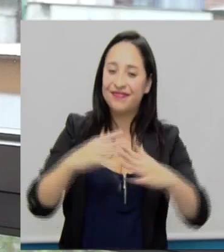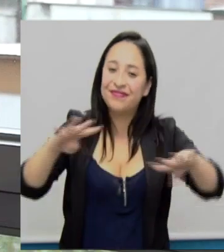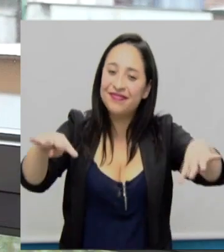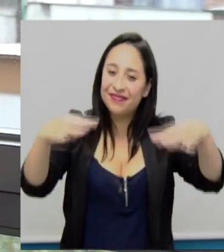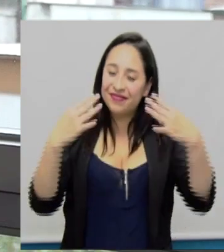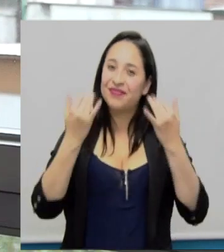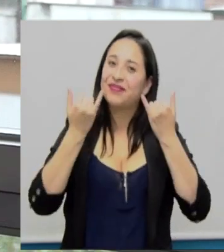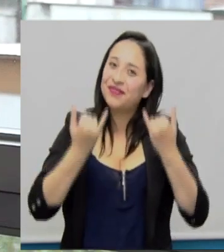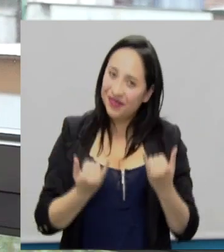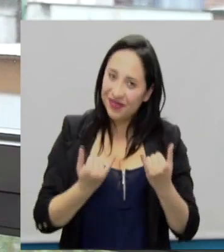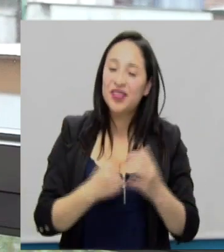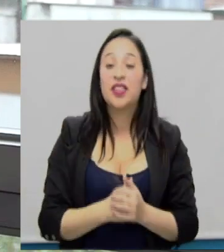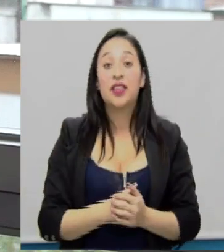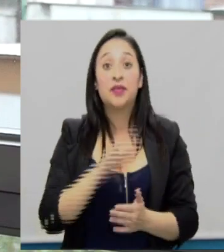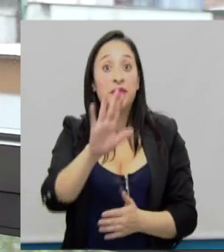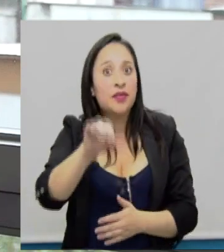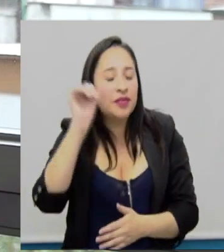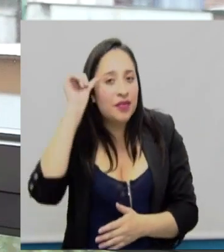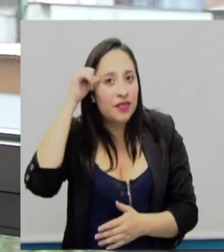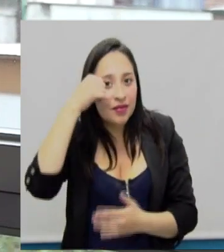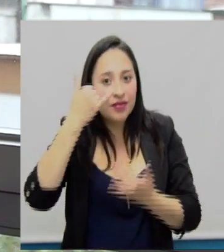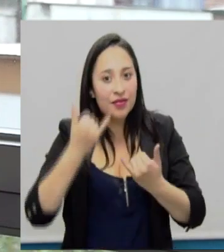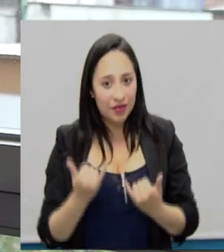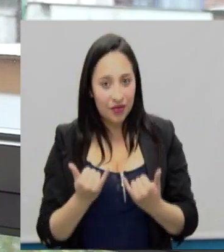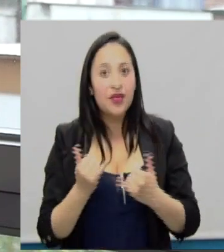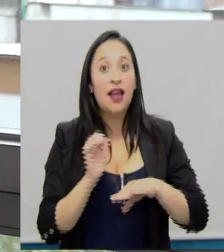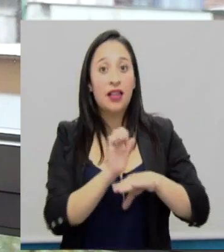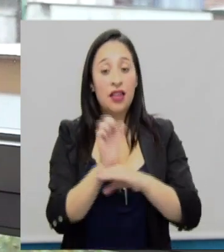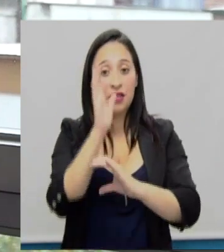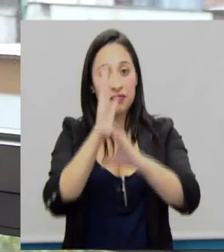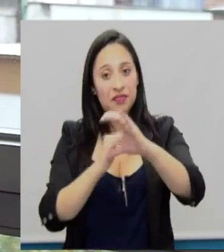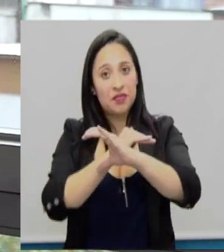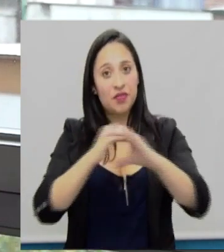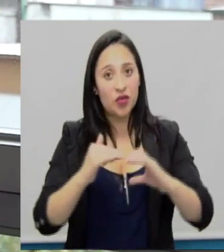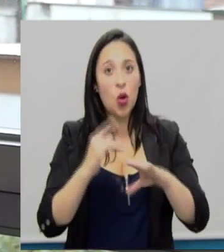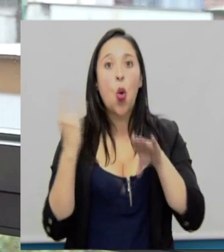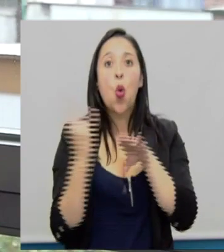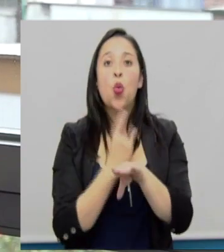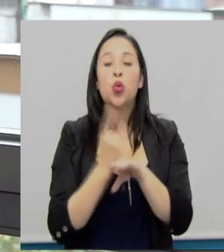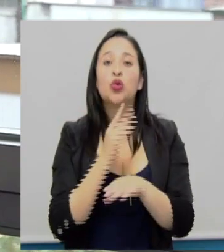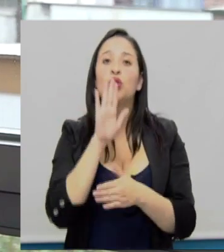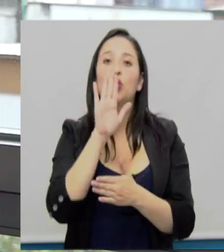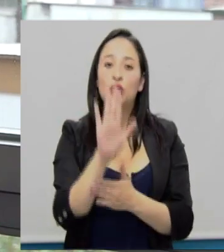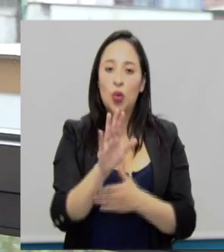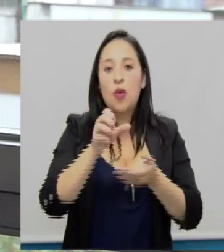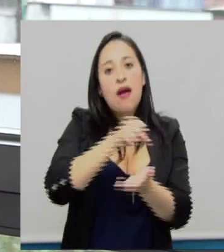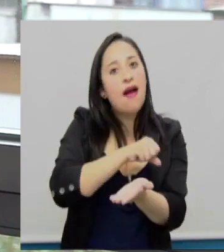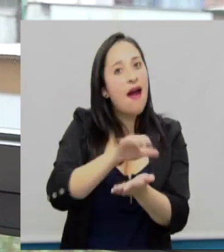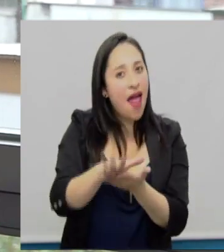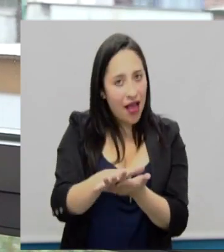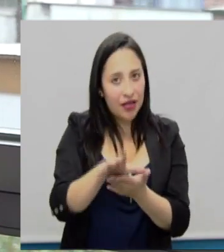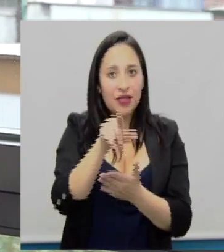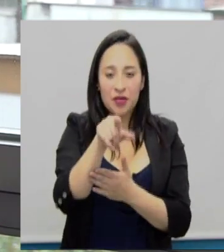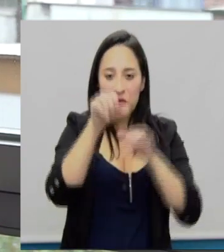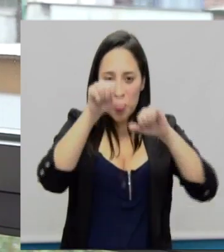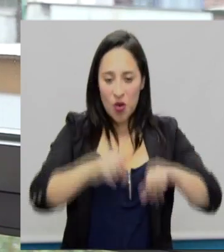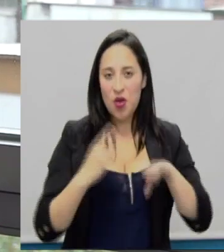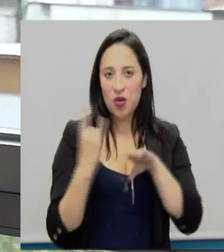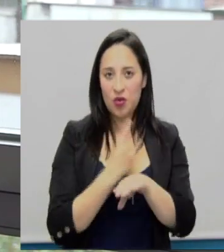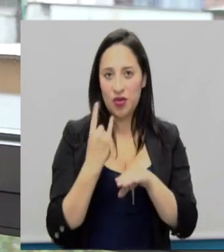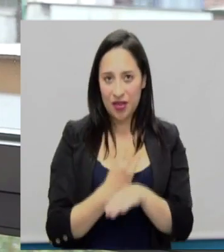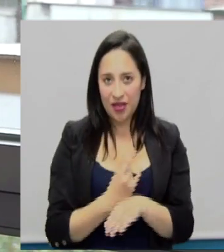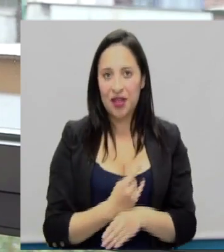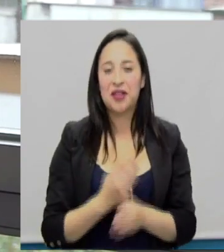gracias por habernos acompañado una vez más. Les recuerdo que la entidad ha habilitado una línea de atención al usuario que es totalmente